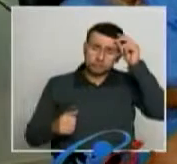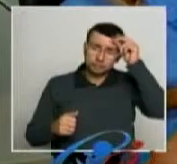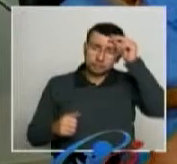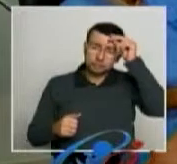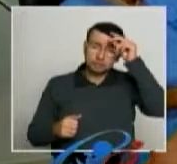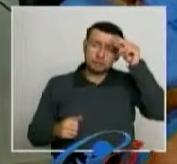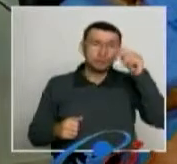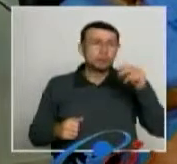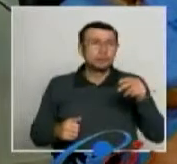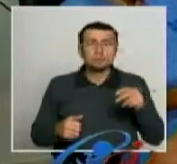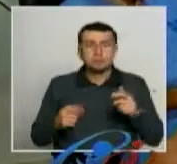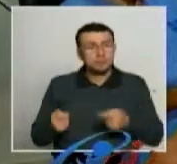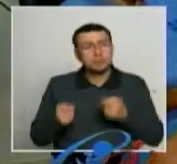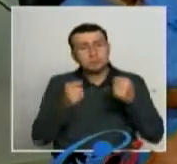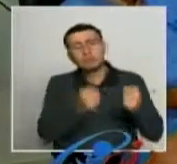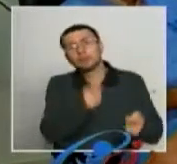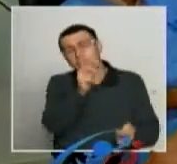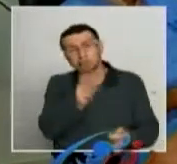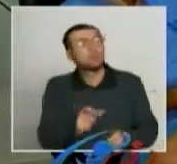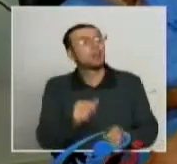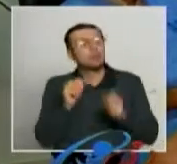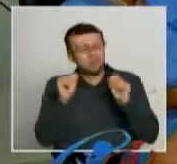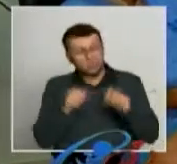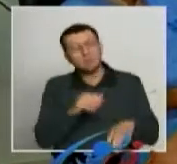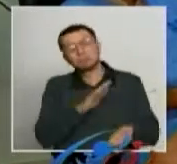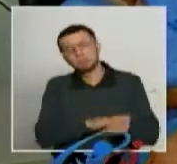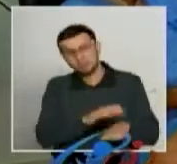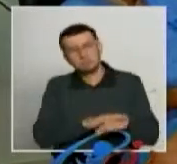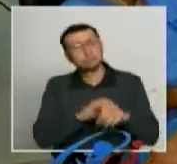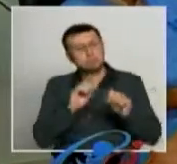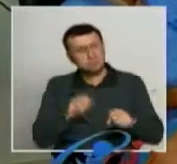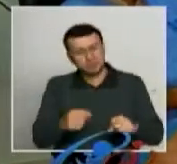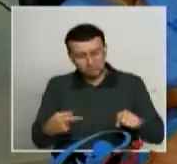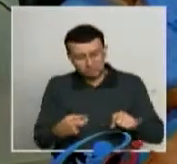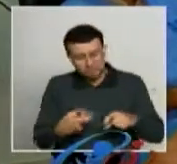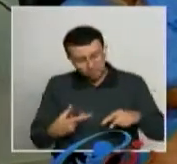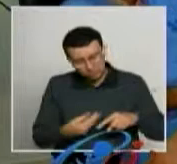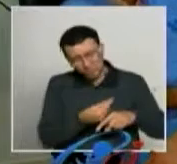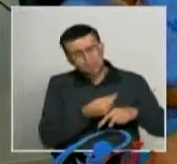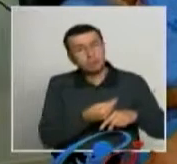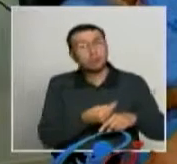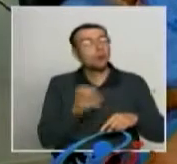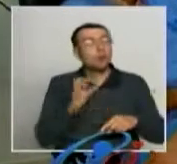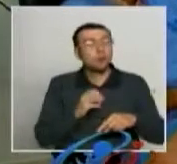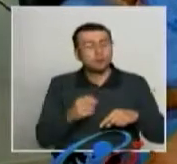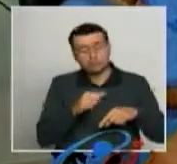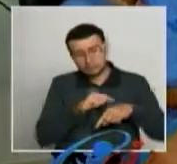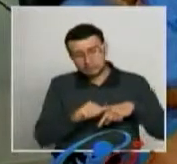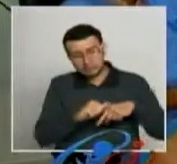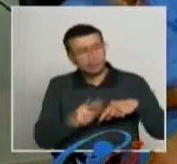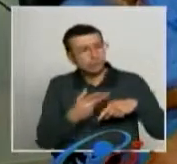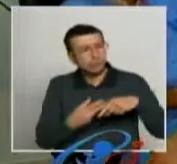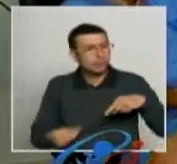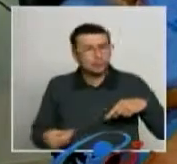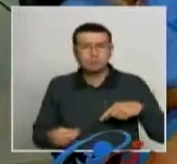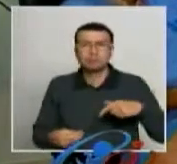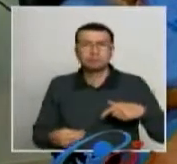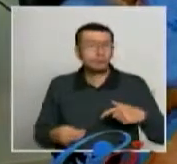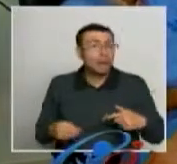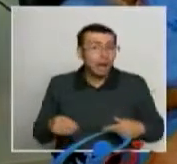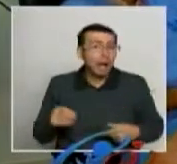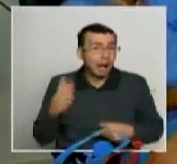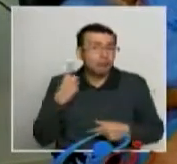doctor Fernando Calvo y uno dijera, se le puede hacer un tratamiento con espuma, un tratamiento estético, que de una u